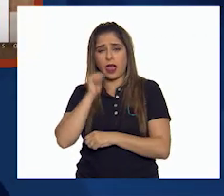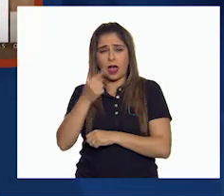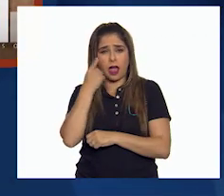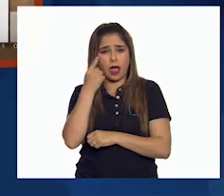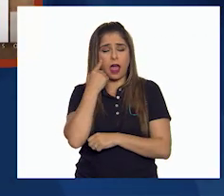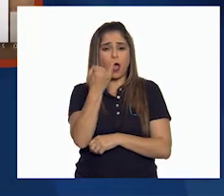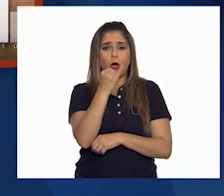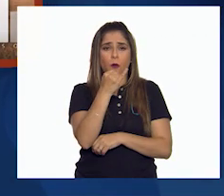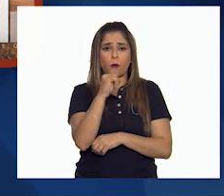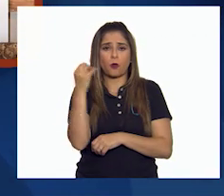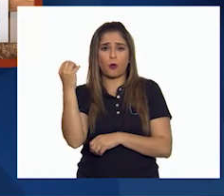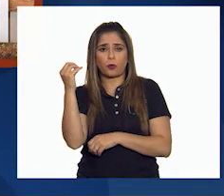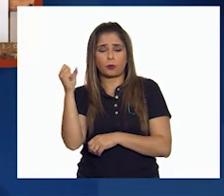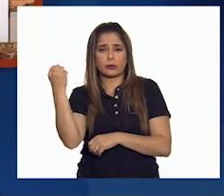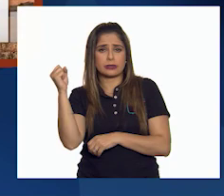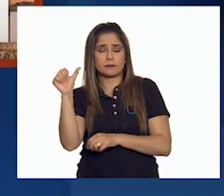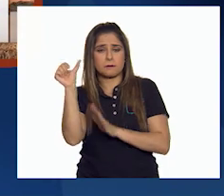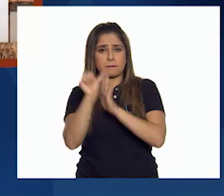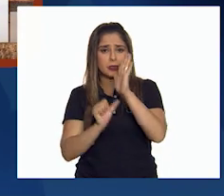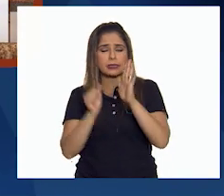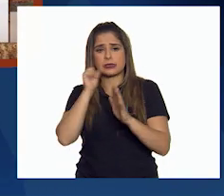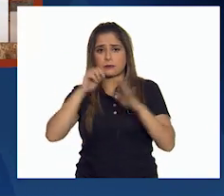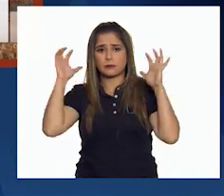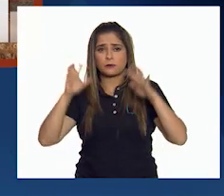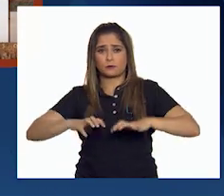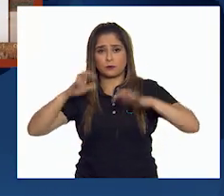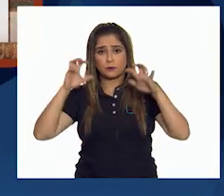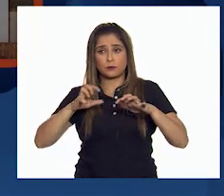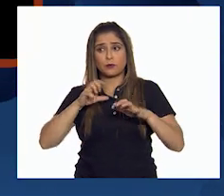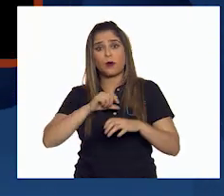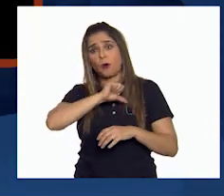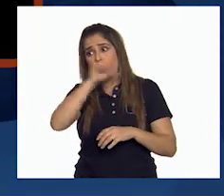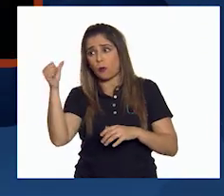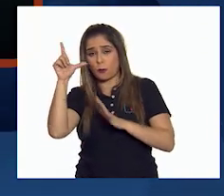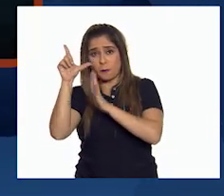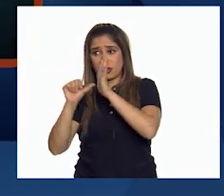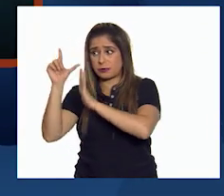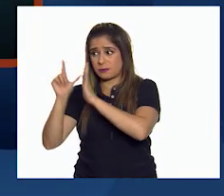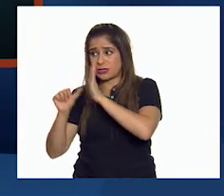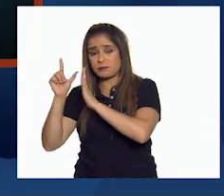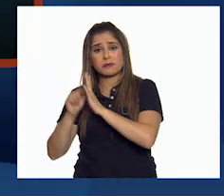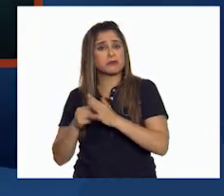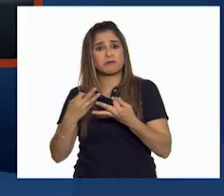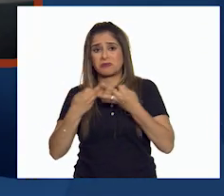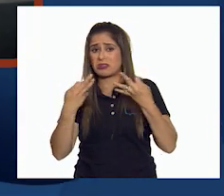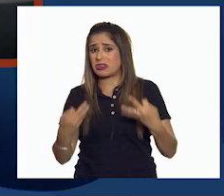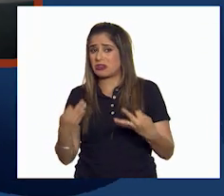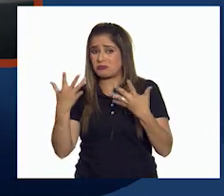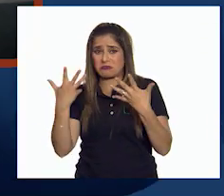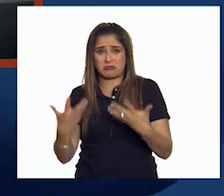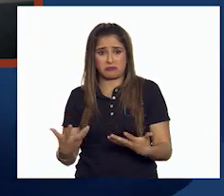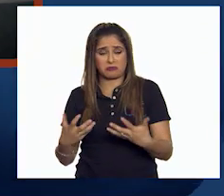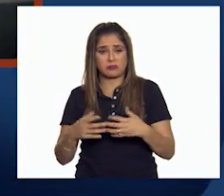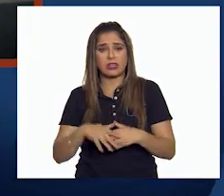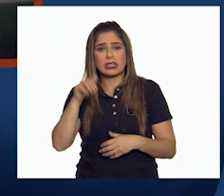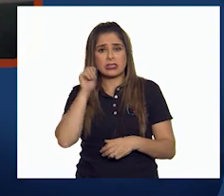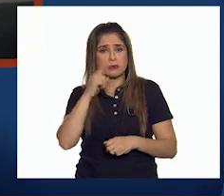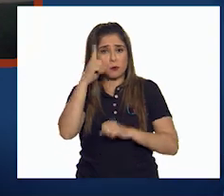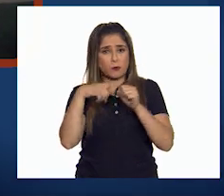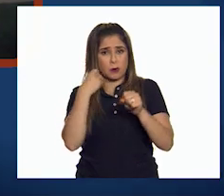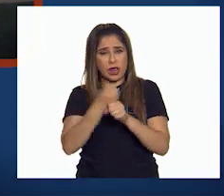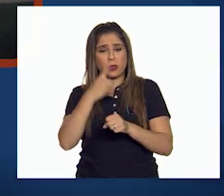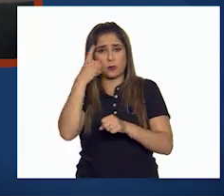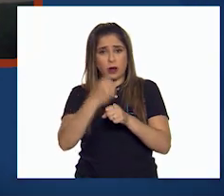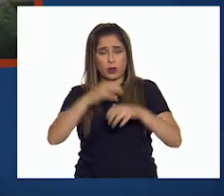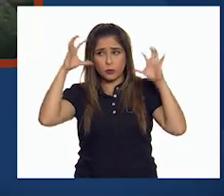octubre, mientras que los meses restantes son de sequía. En México, la cantidad de agua que llueve a lo largo de todo el